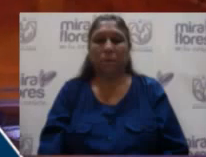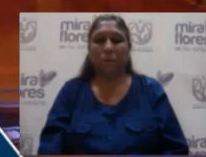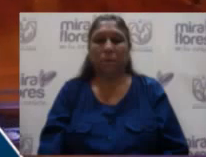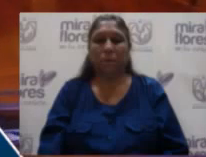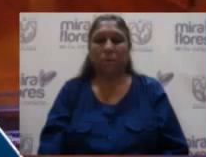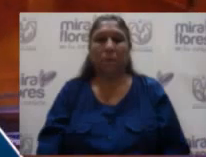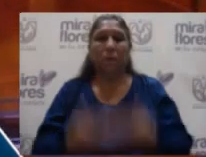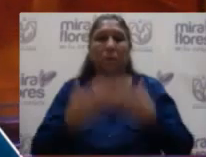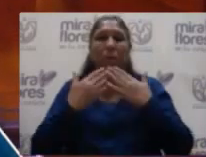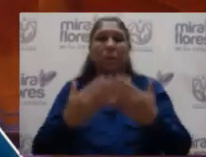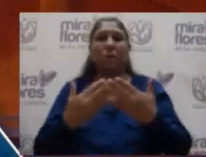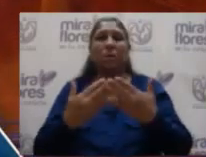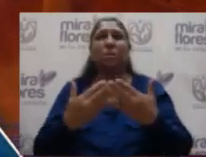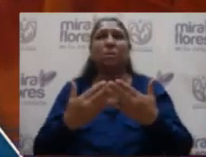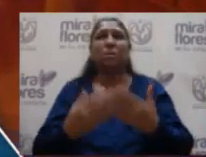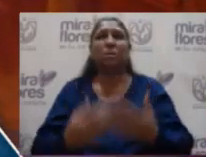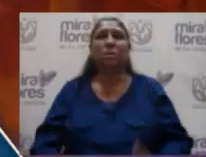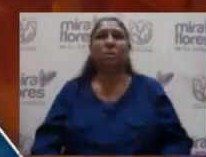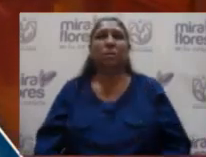Muchas gracias.